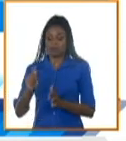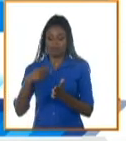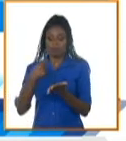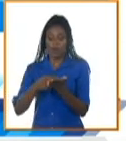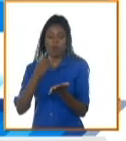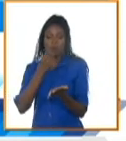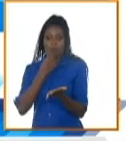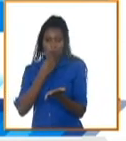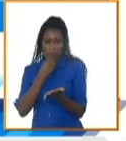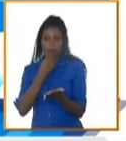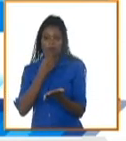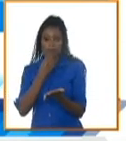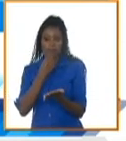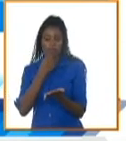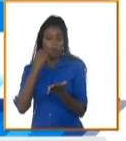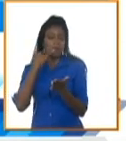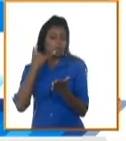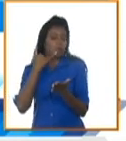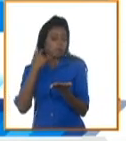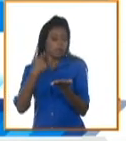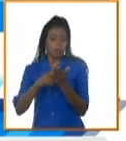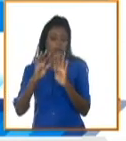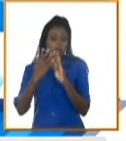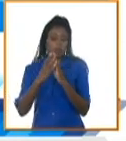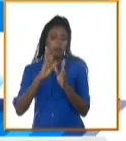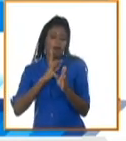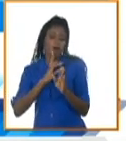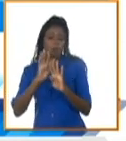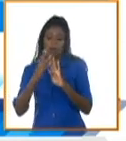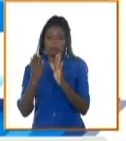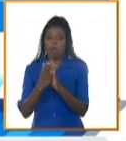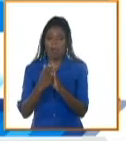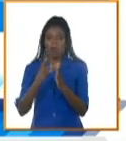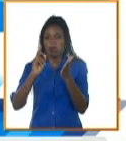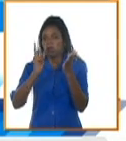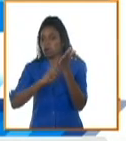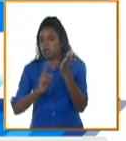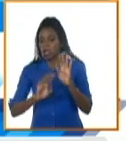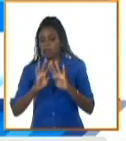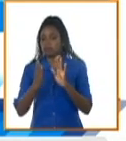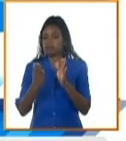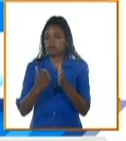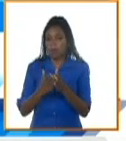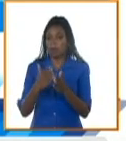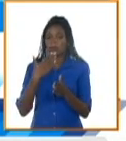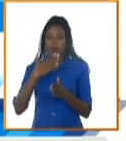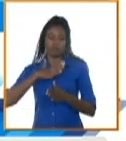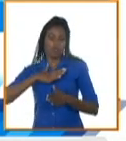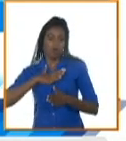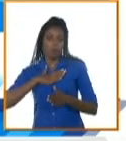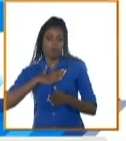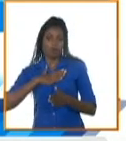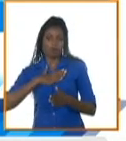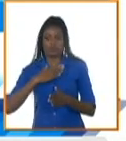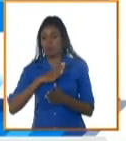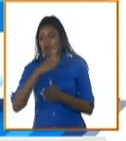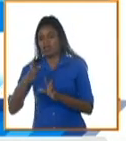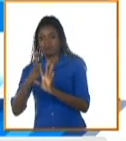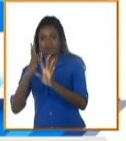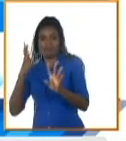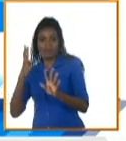pagar electrónicamente los servicios yo creo que ahora lo que se trata es de generalizar muchos más estos